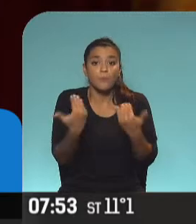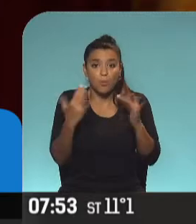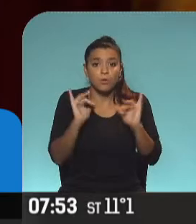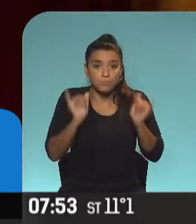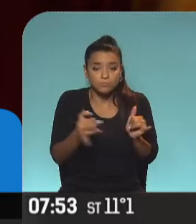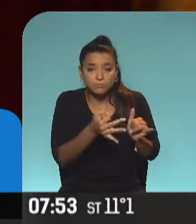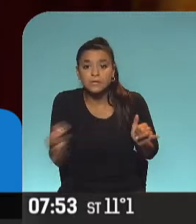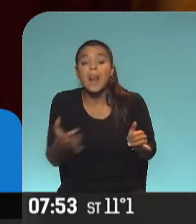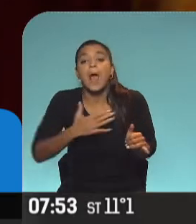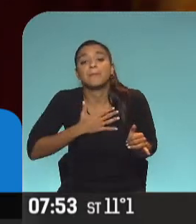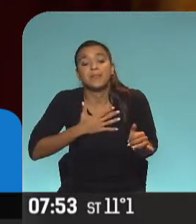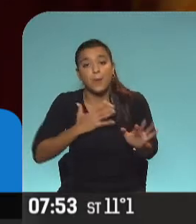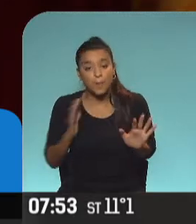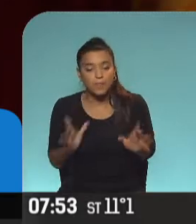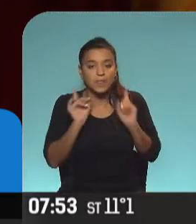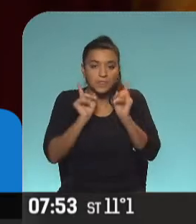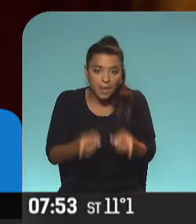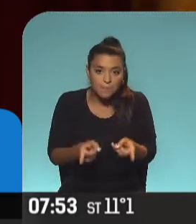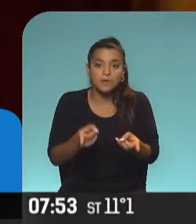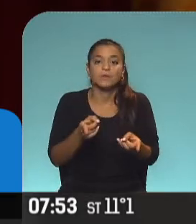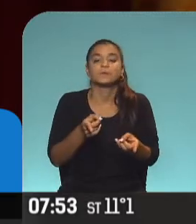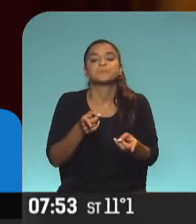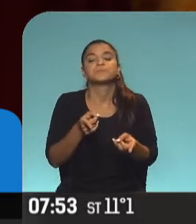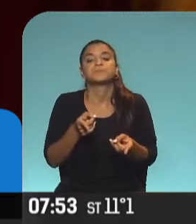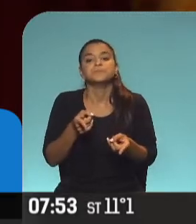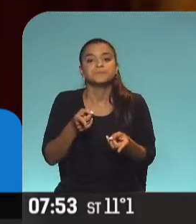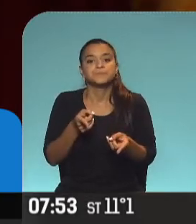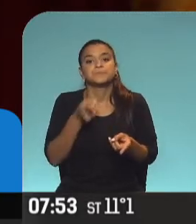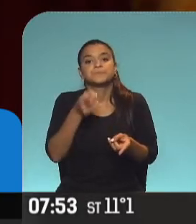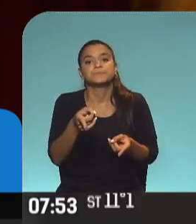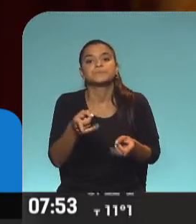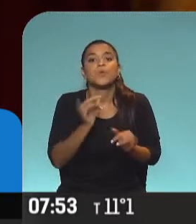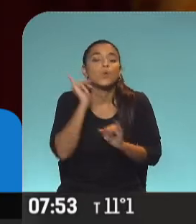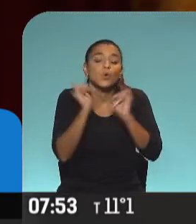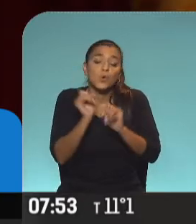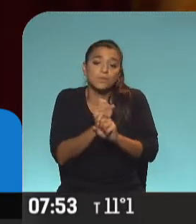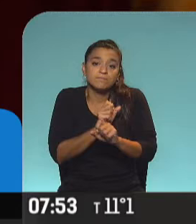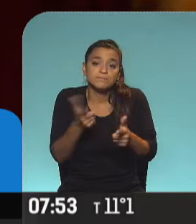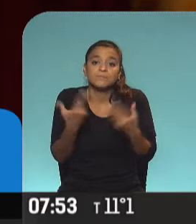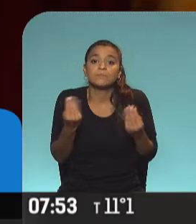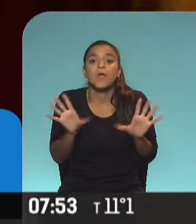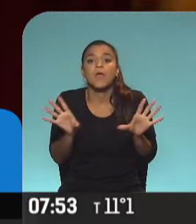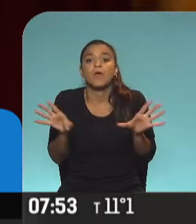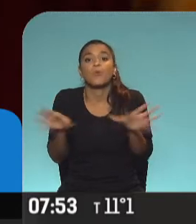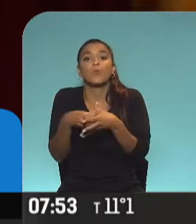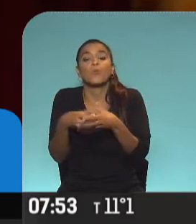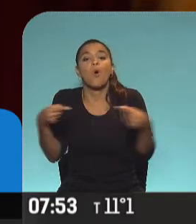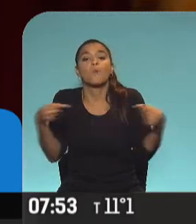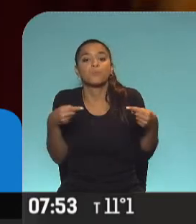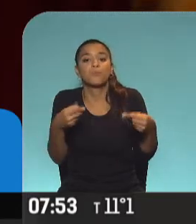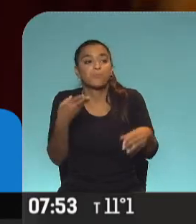hacer. Lamentablemente, también asistimos a una inexplicable actitud de la oposición que